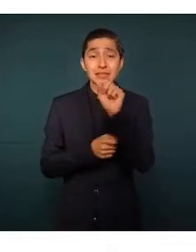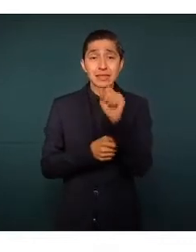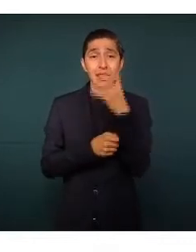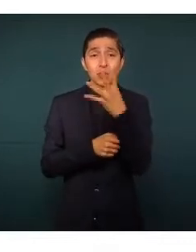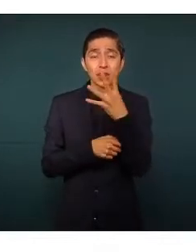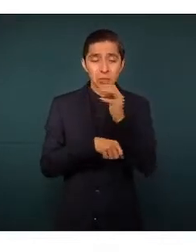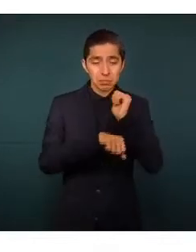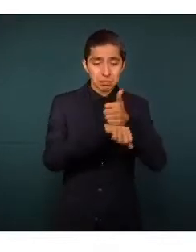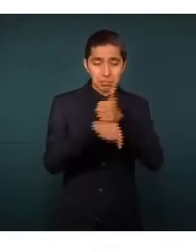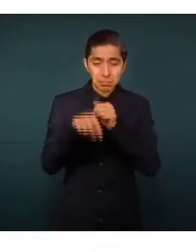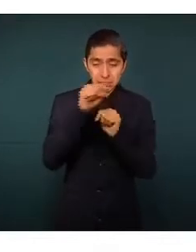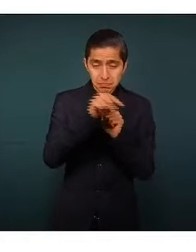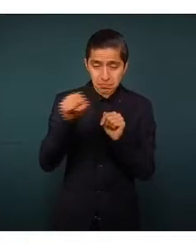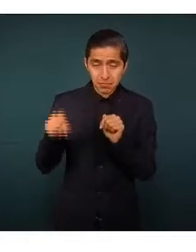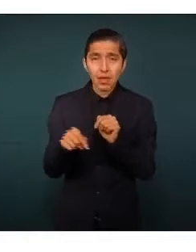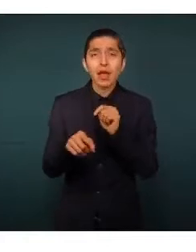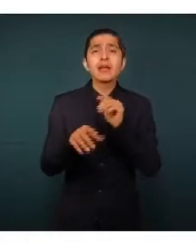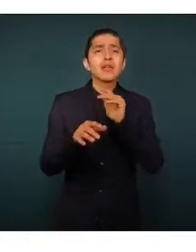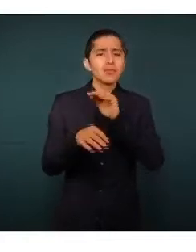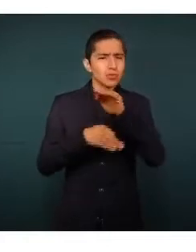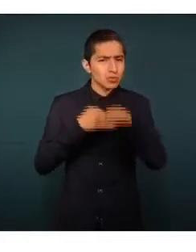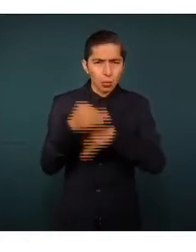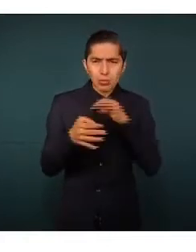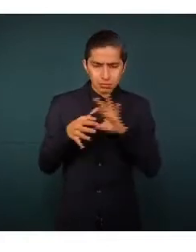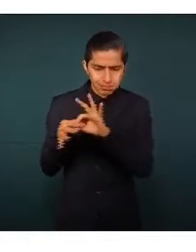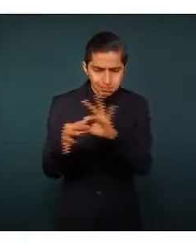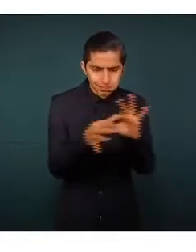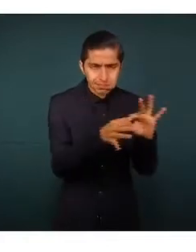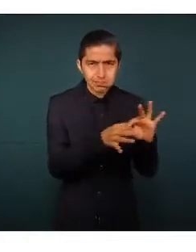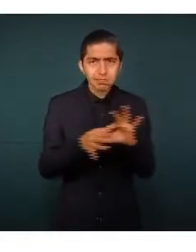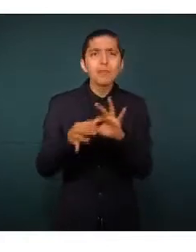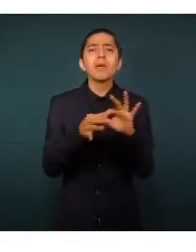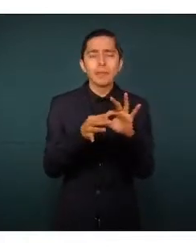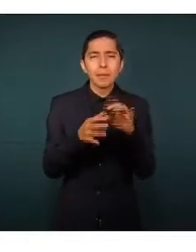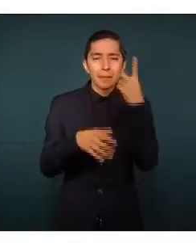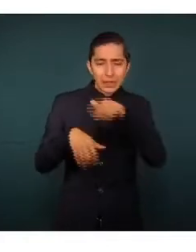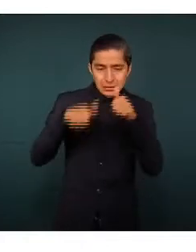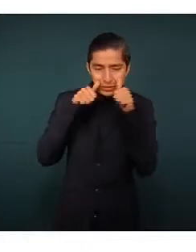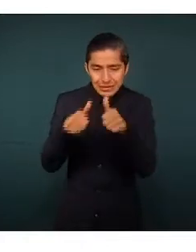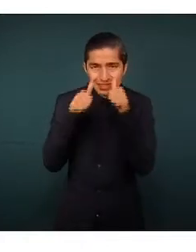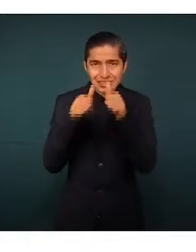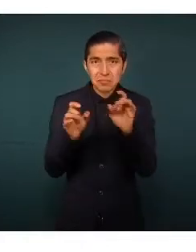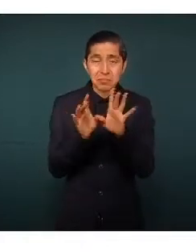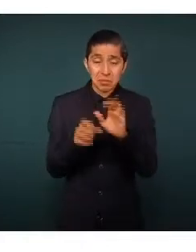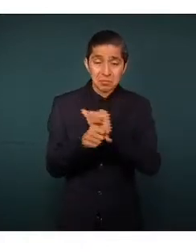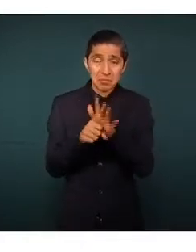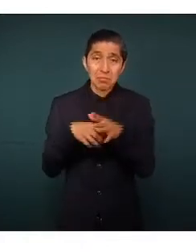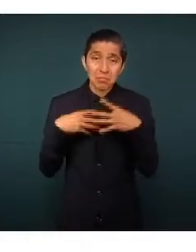instalaciones coordinadas todas están atendiendo esta emergencia, y